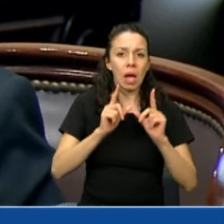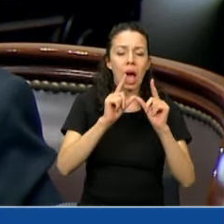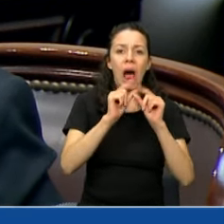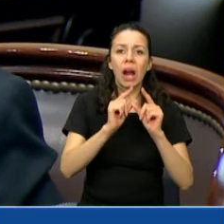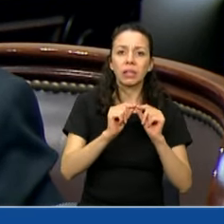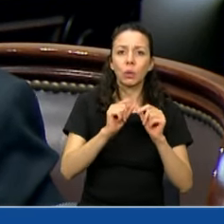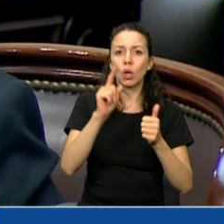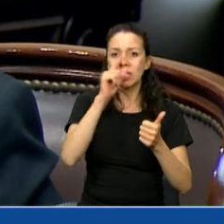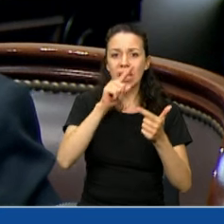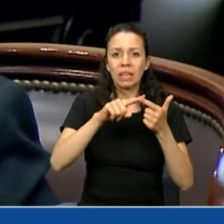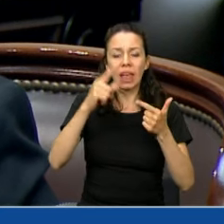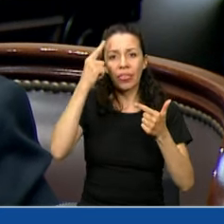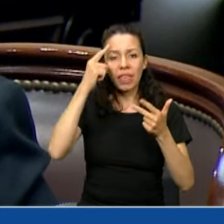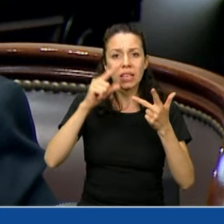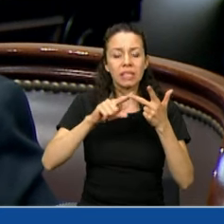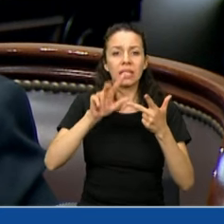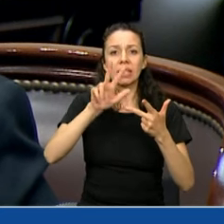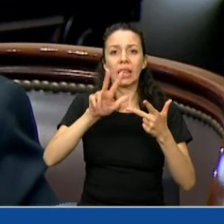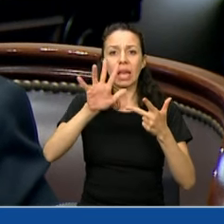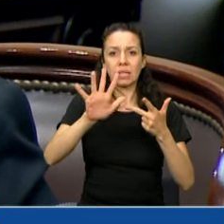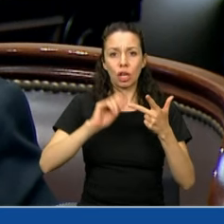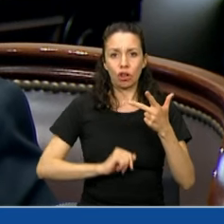artículo 10 y el artículo